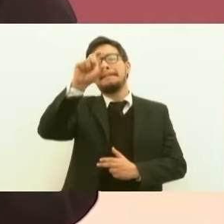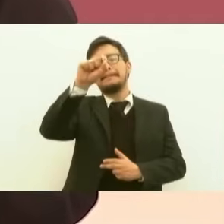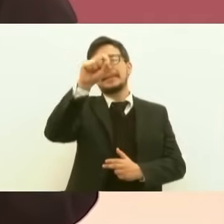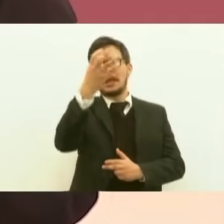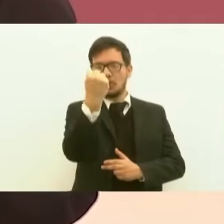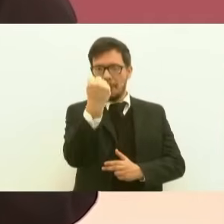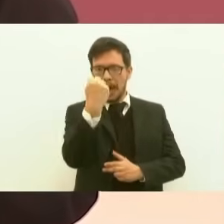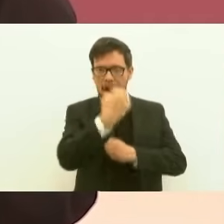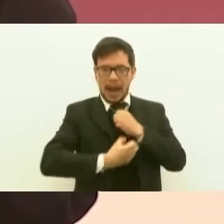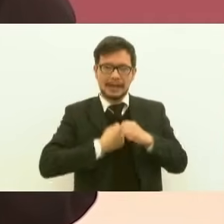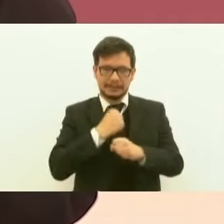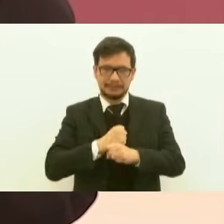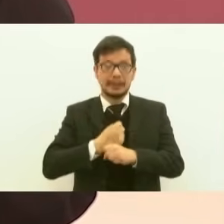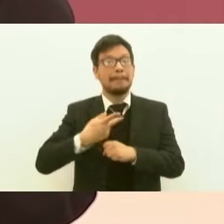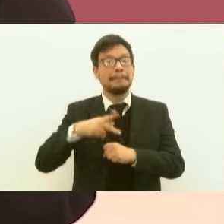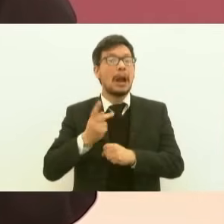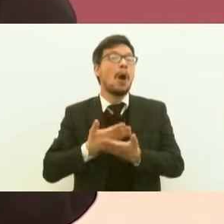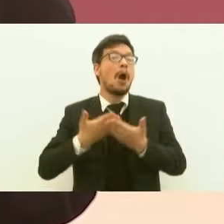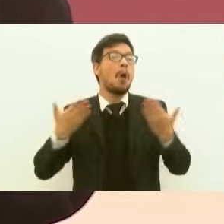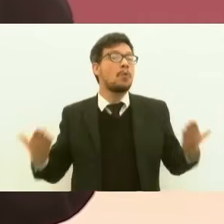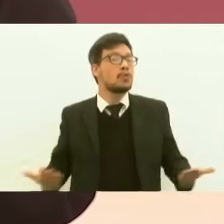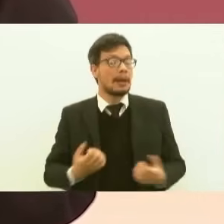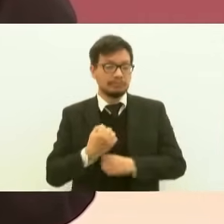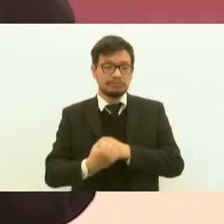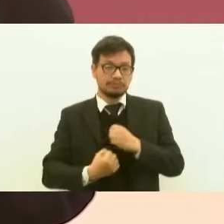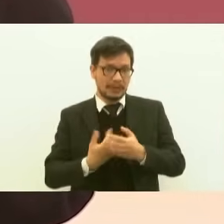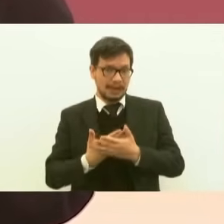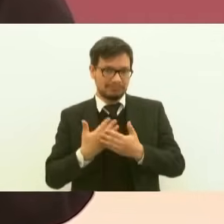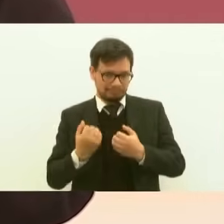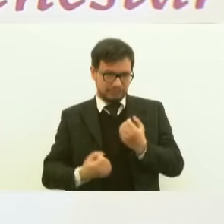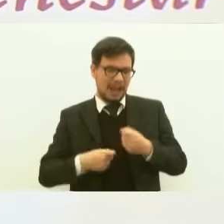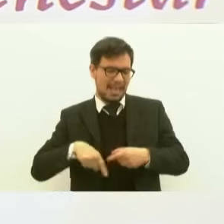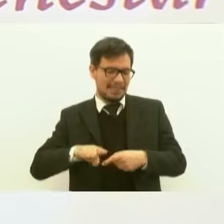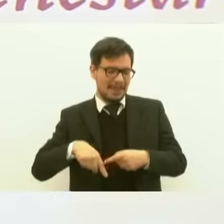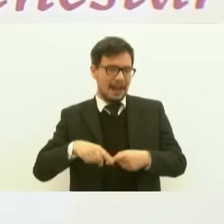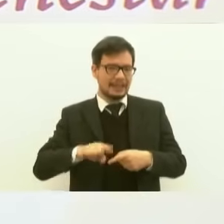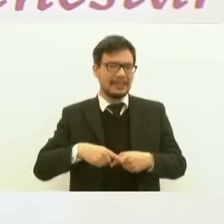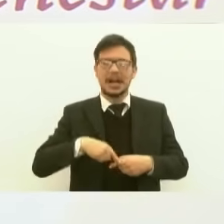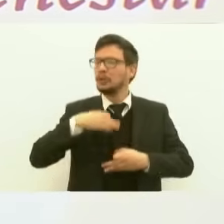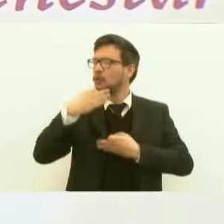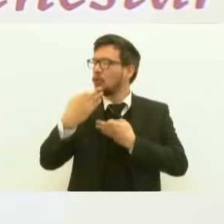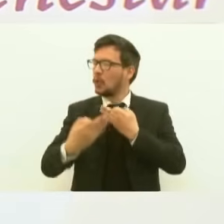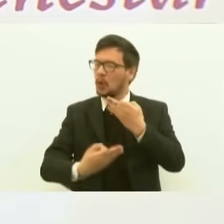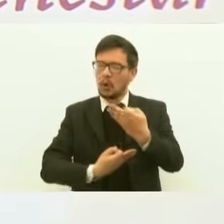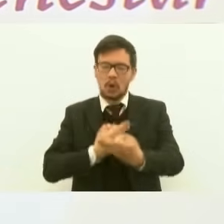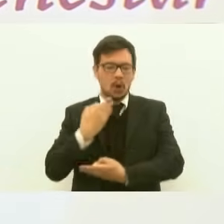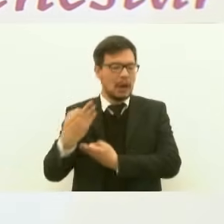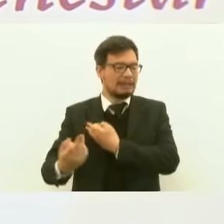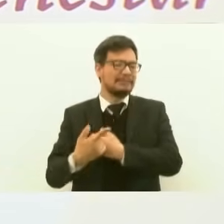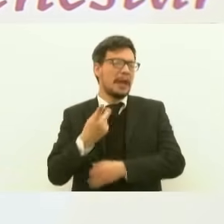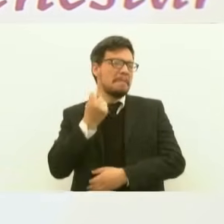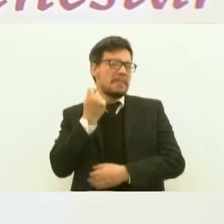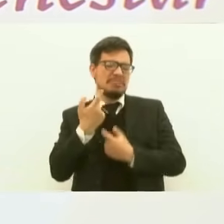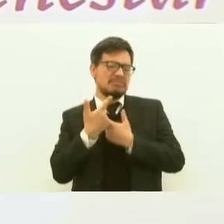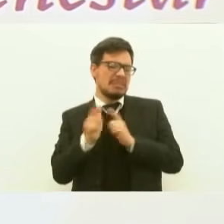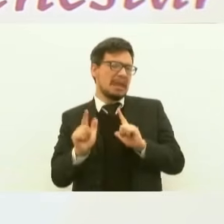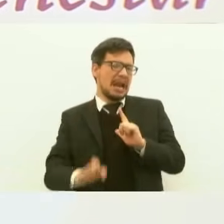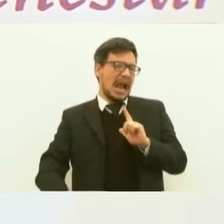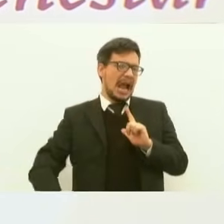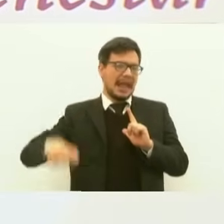ya a partir de este año es para todas las edades, universal.